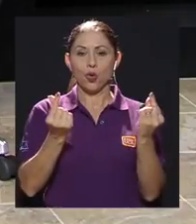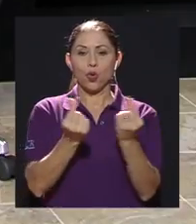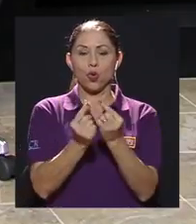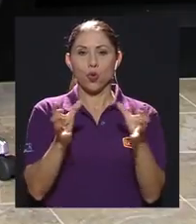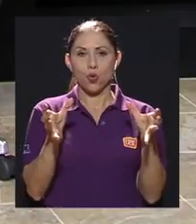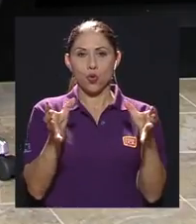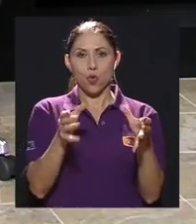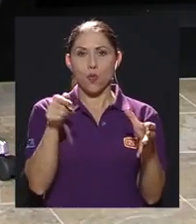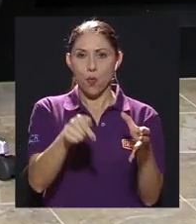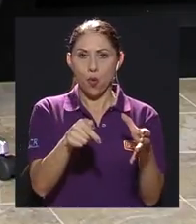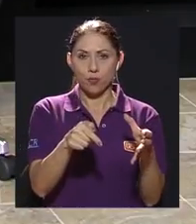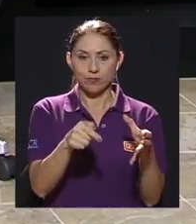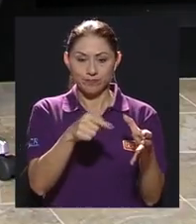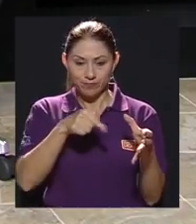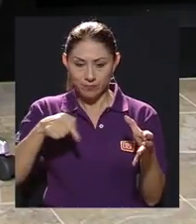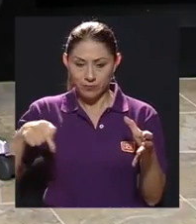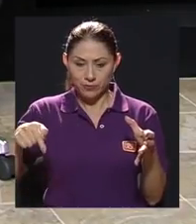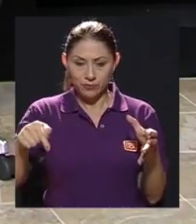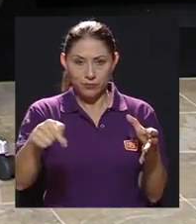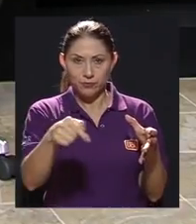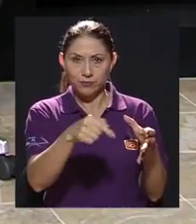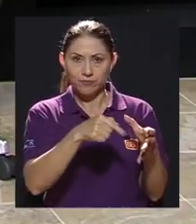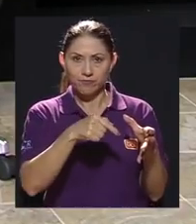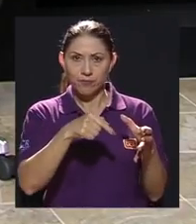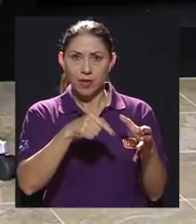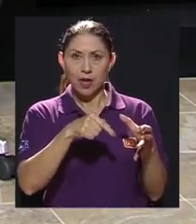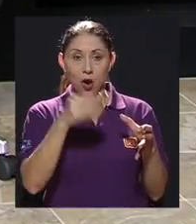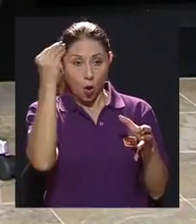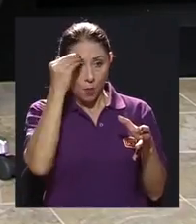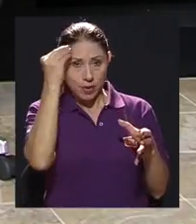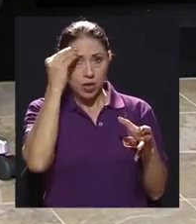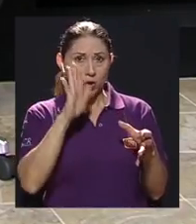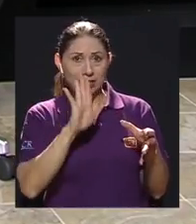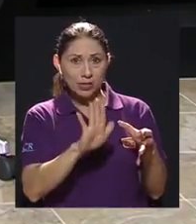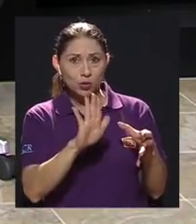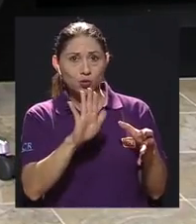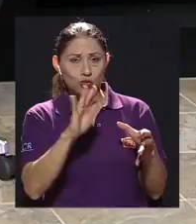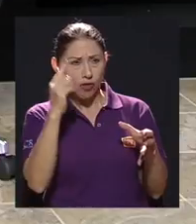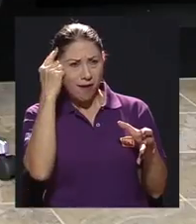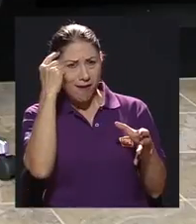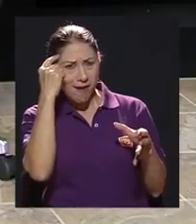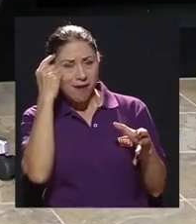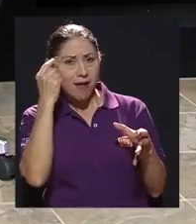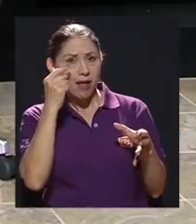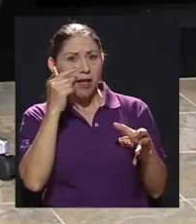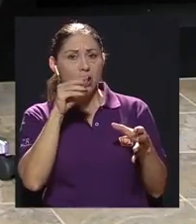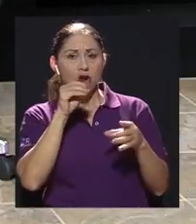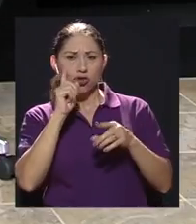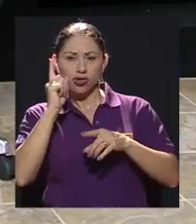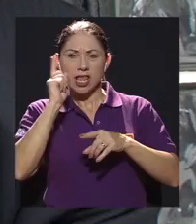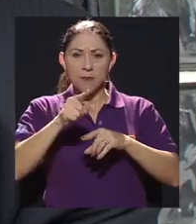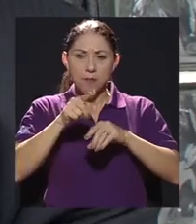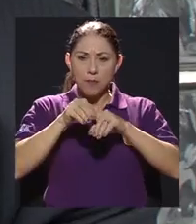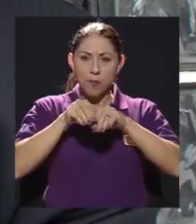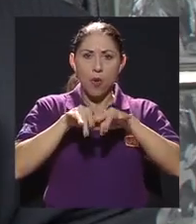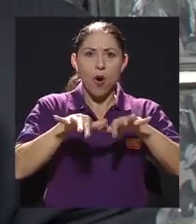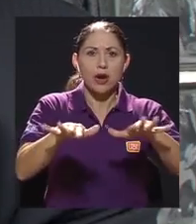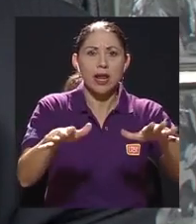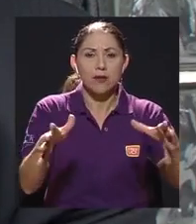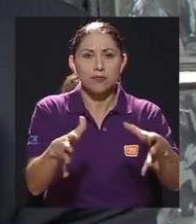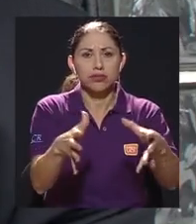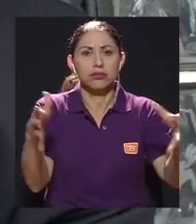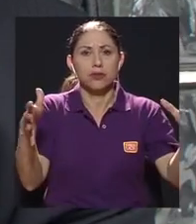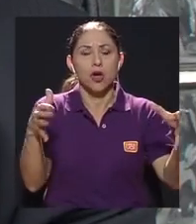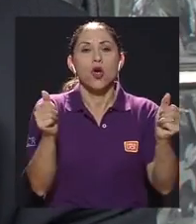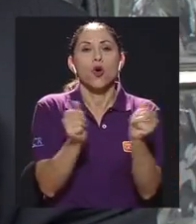que impone sus opiniones y posiciones sobre colectivos enteros a partir del